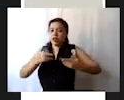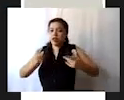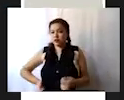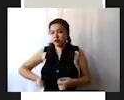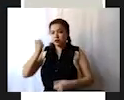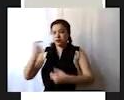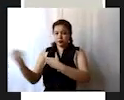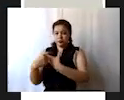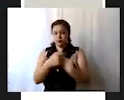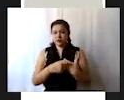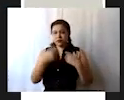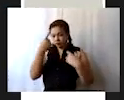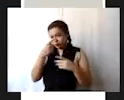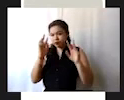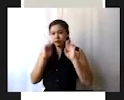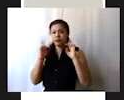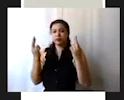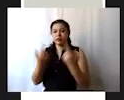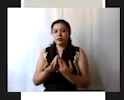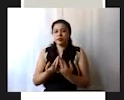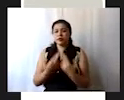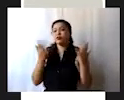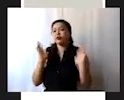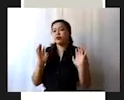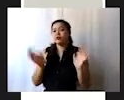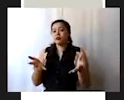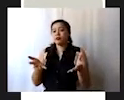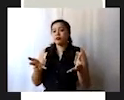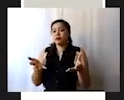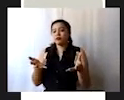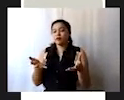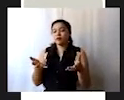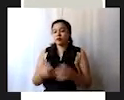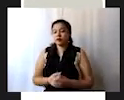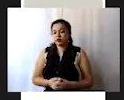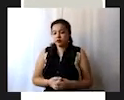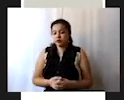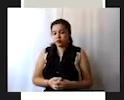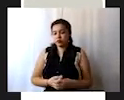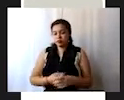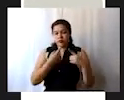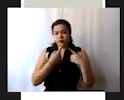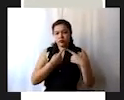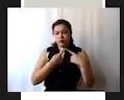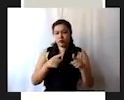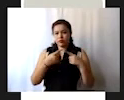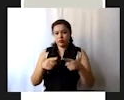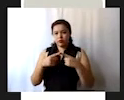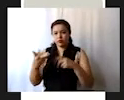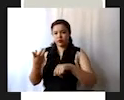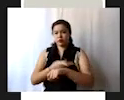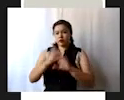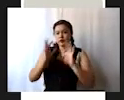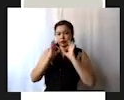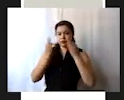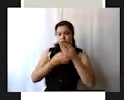a esta sesión, esto es parte de varias que ya se han dado respecto a toda la estructura que tiene